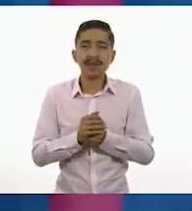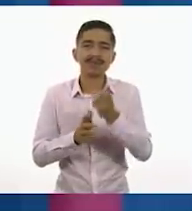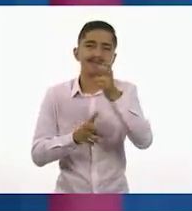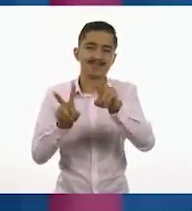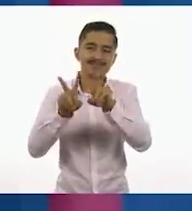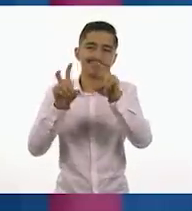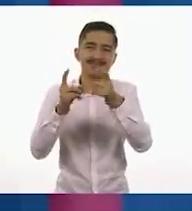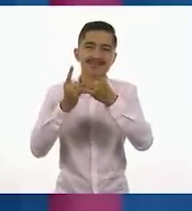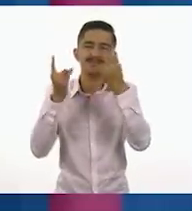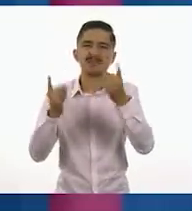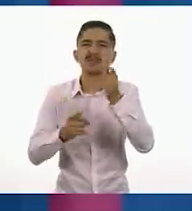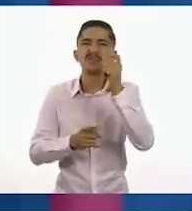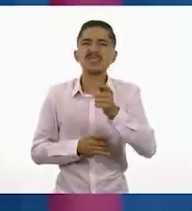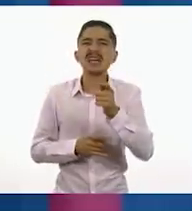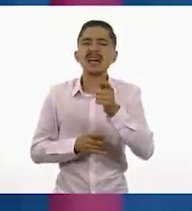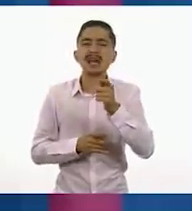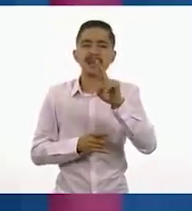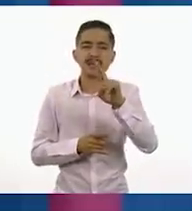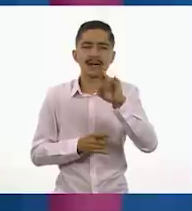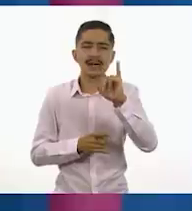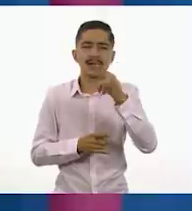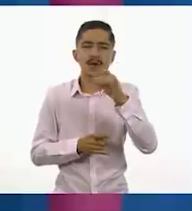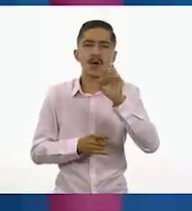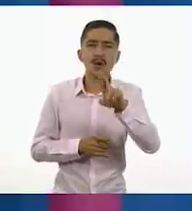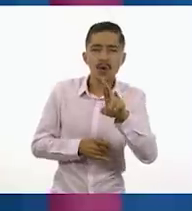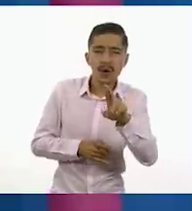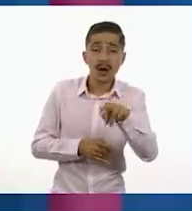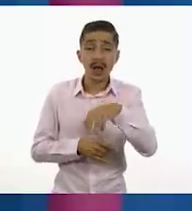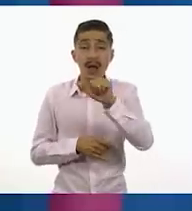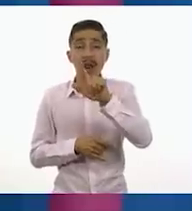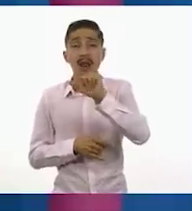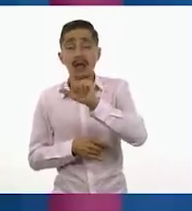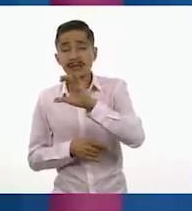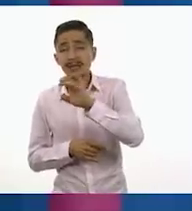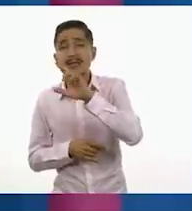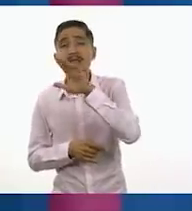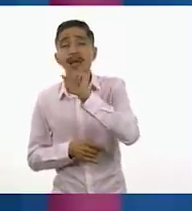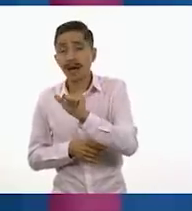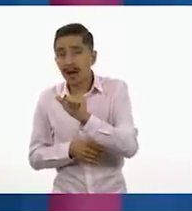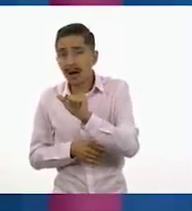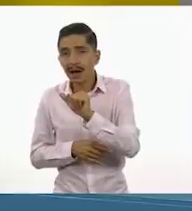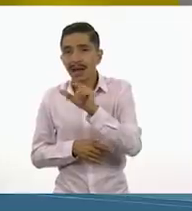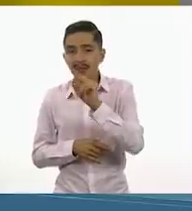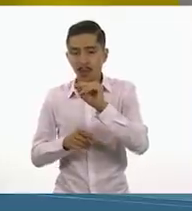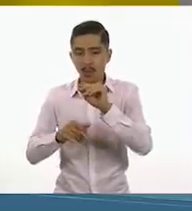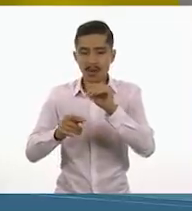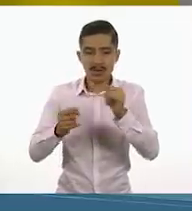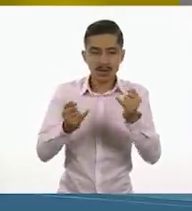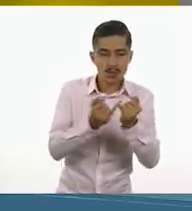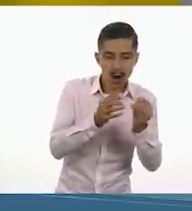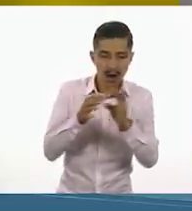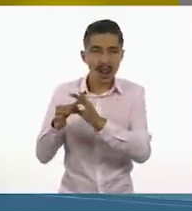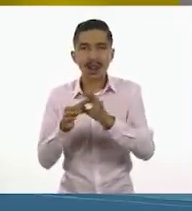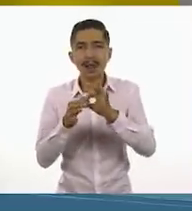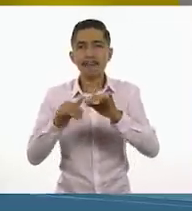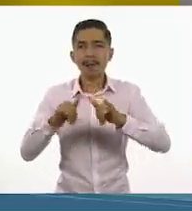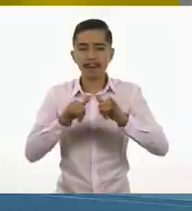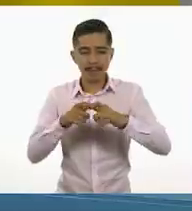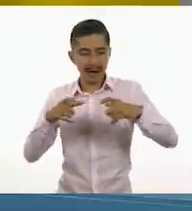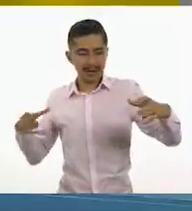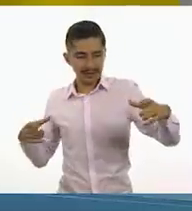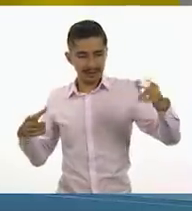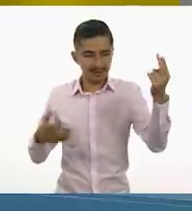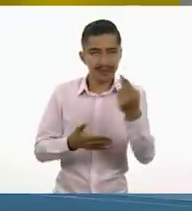del cuento es Del rigor en la ciencia y no solo del tamaño de los mapas. Sí, aunque para acercarnos a